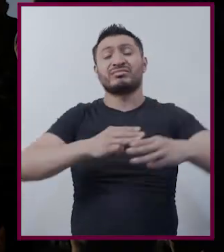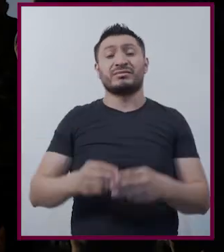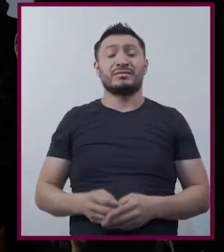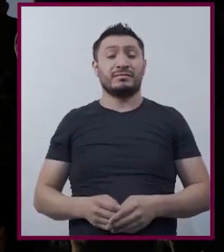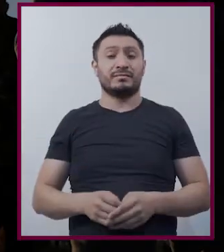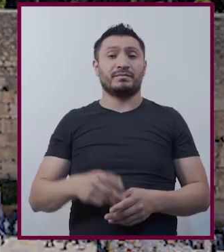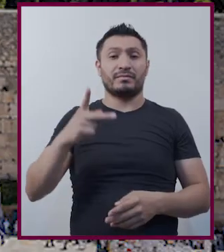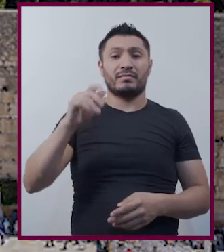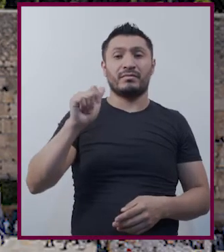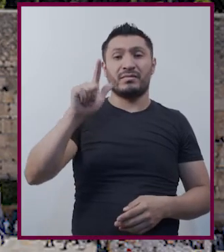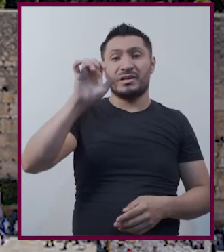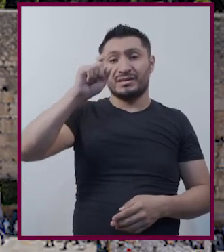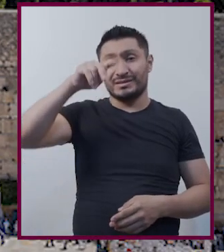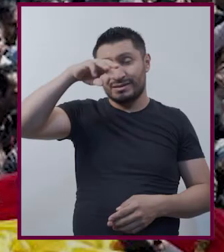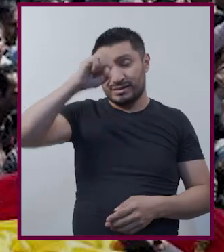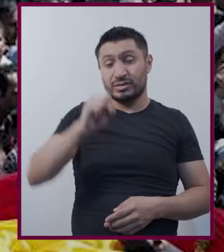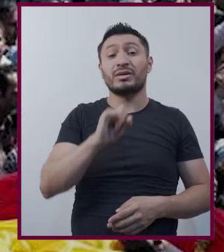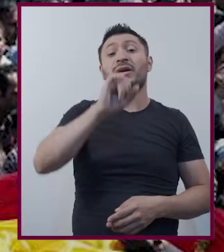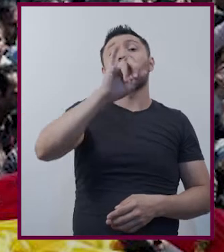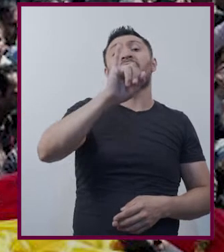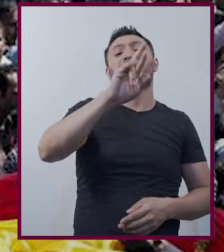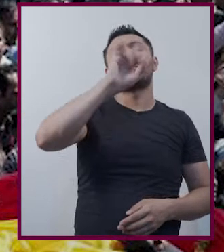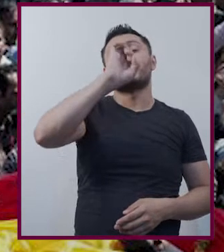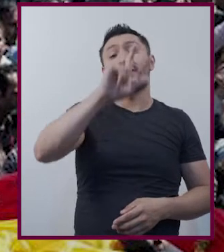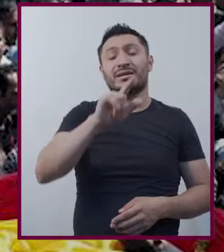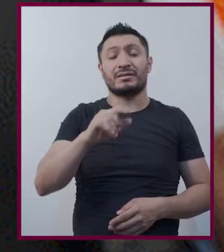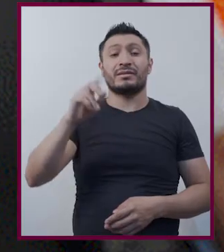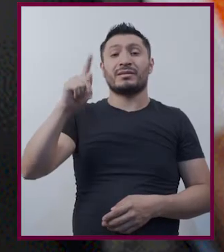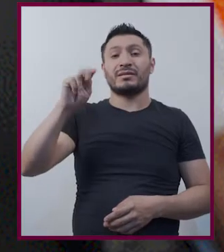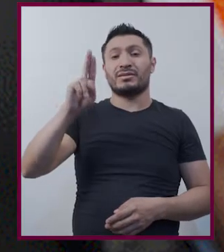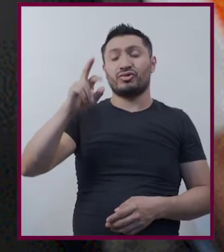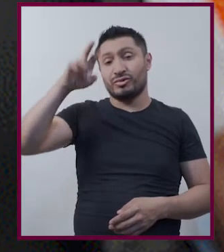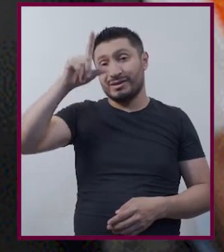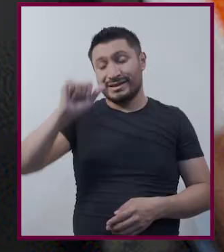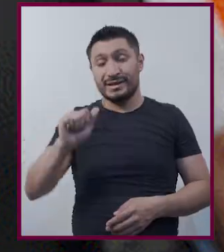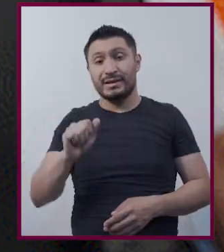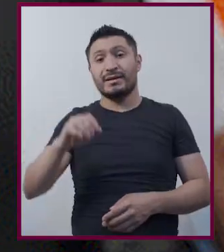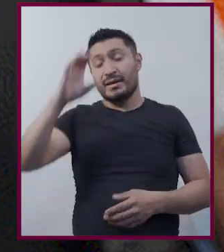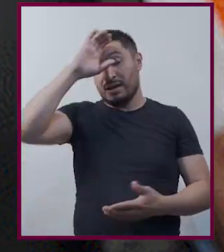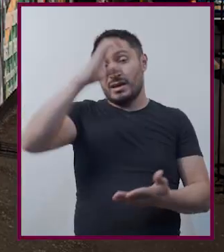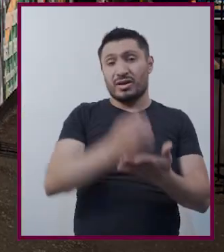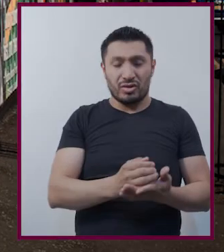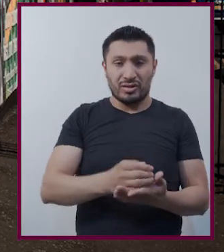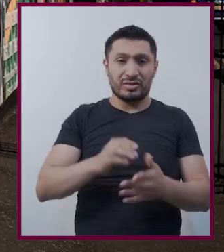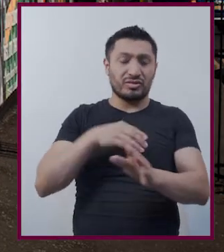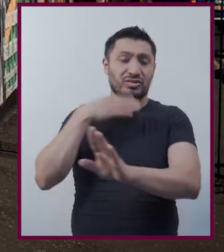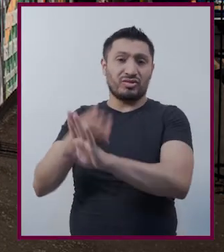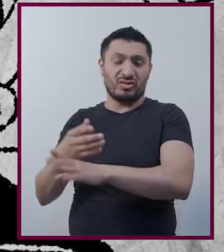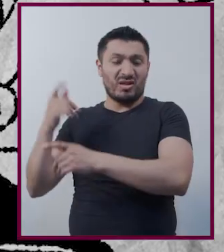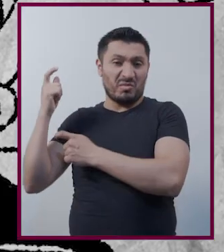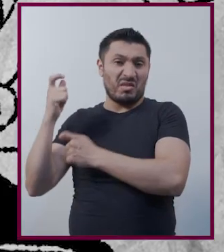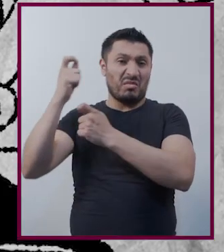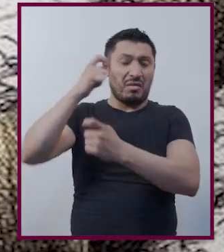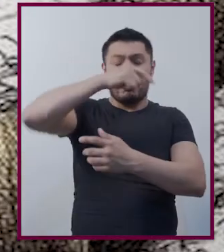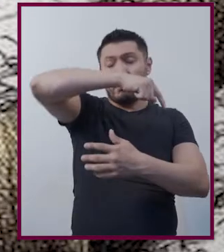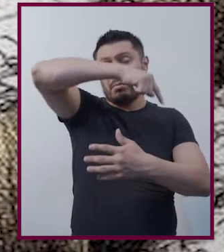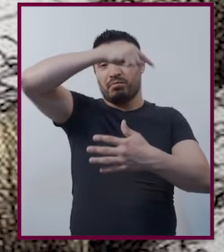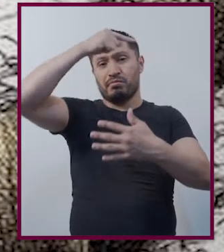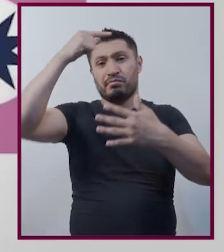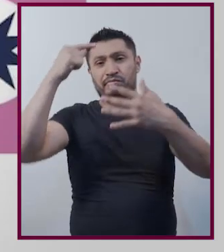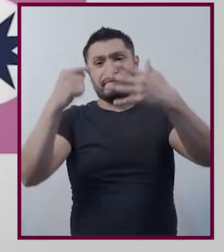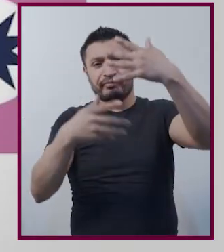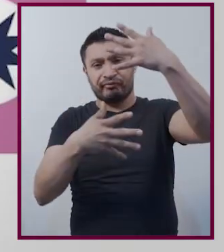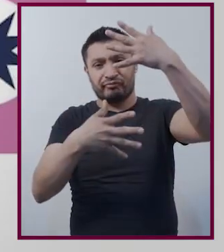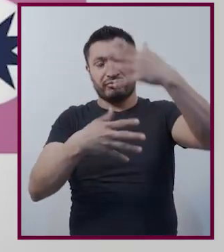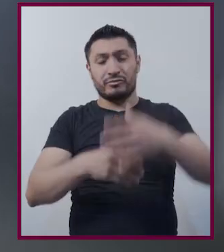Los palestinos y los israelíes, los kurdos en Turquía, los católicos irlandeses contra los protestantes, etcétera,